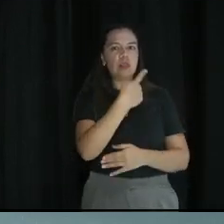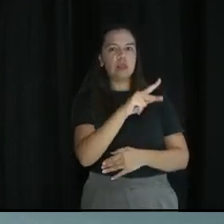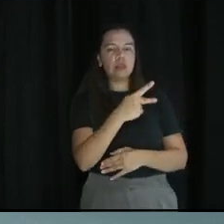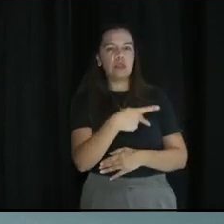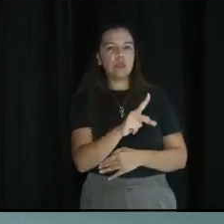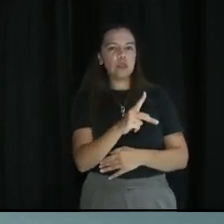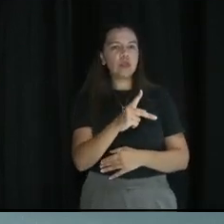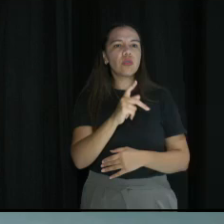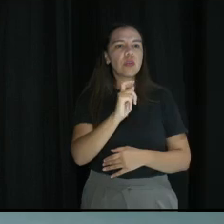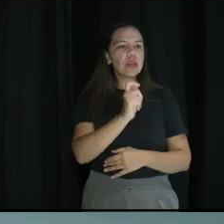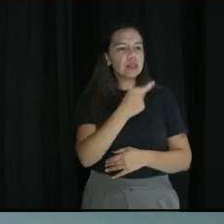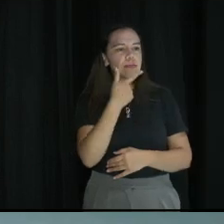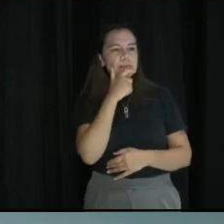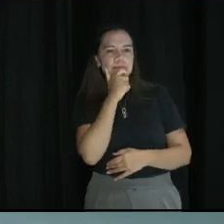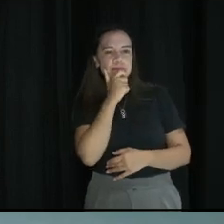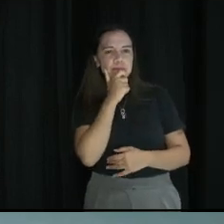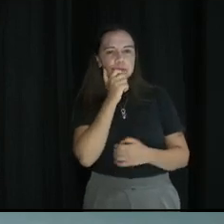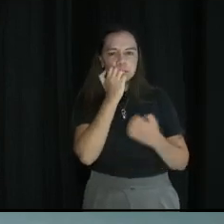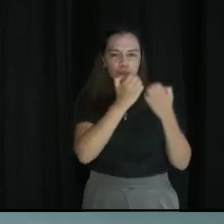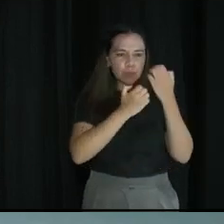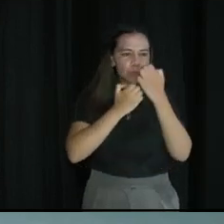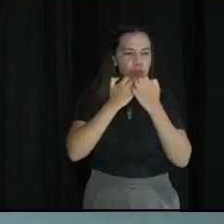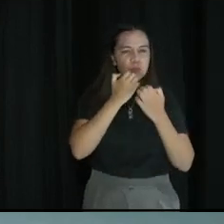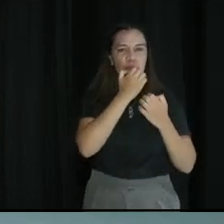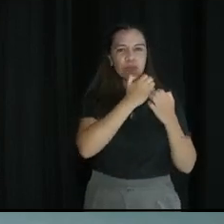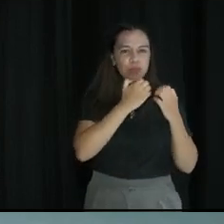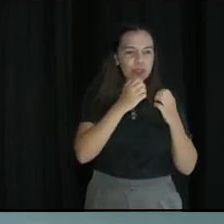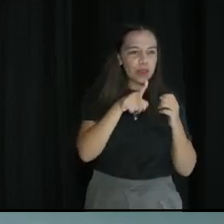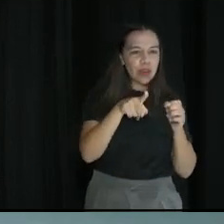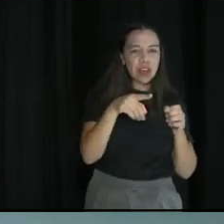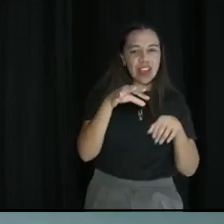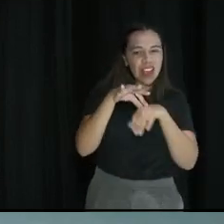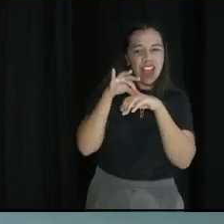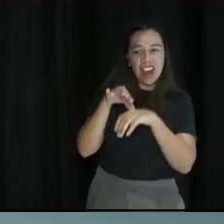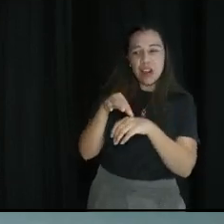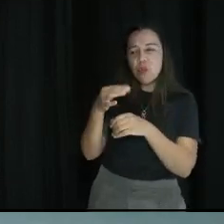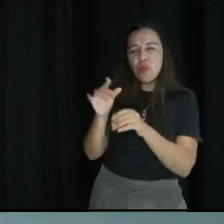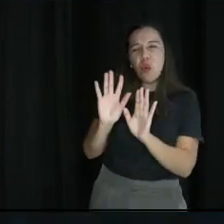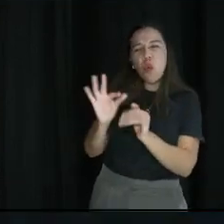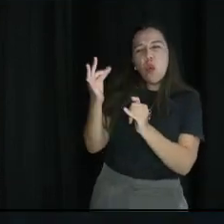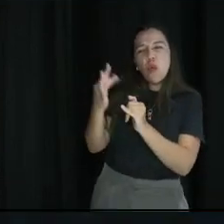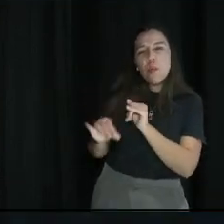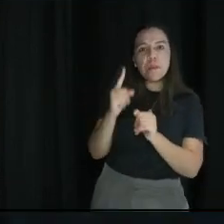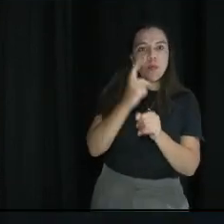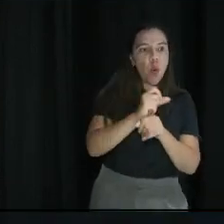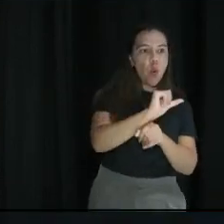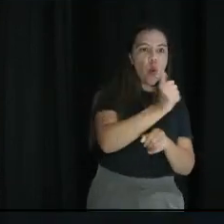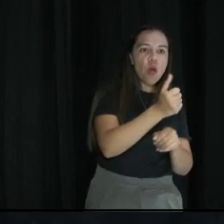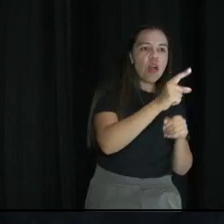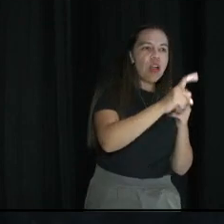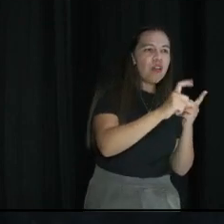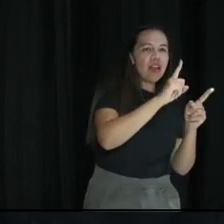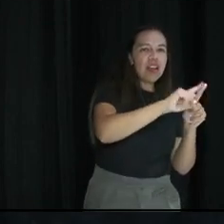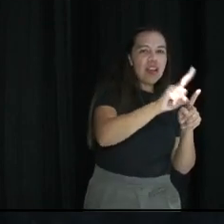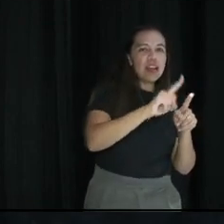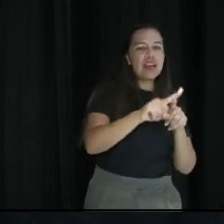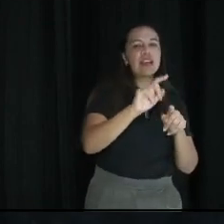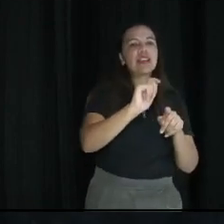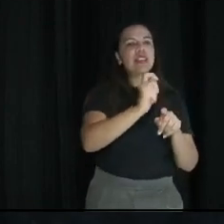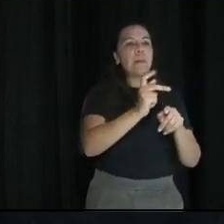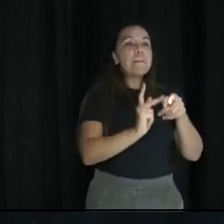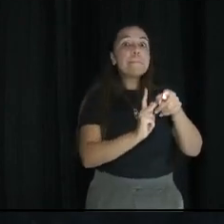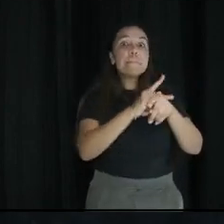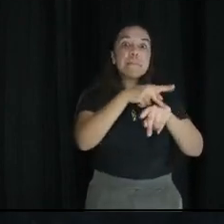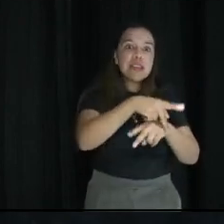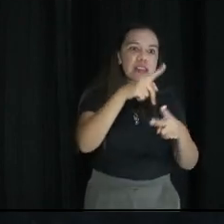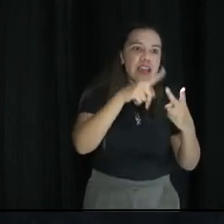la parte de un animal para comer, en realidad la carne es lo último que dejan. Primero se van a alimentar inclusive de alguna pezuña, de la piel,